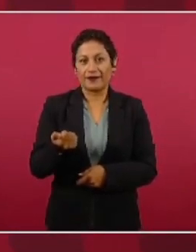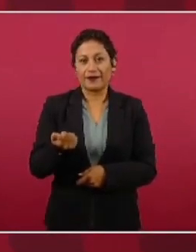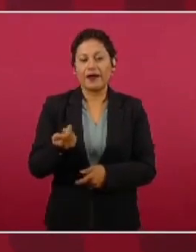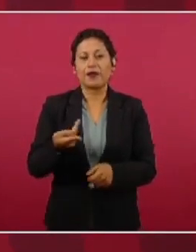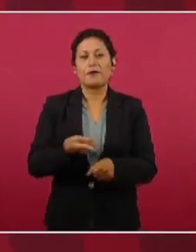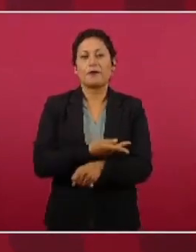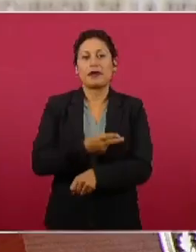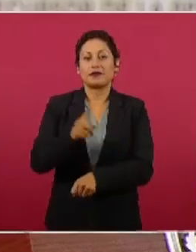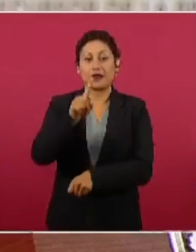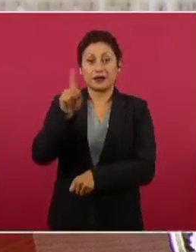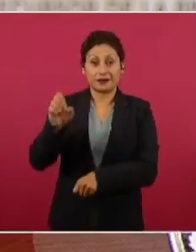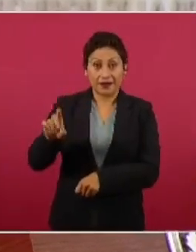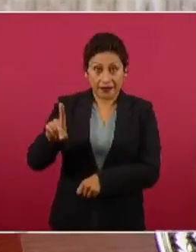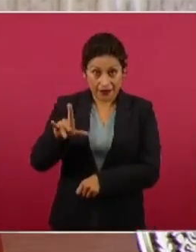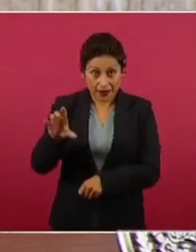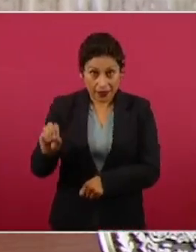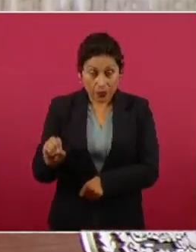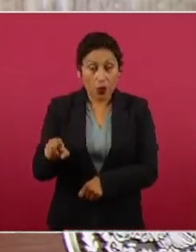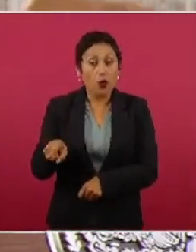Zedillo, que